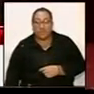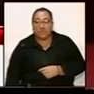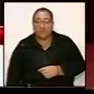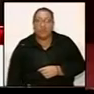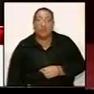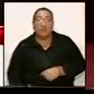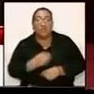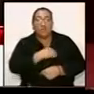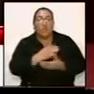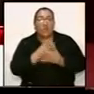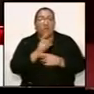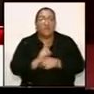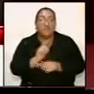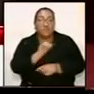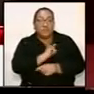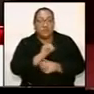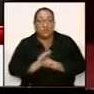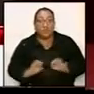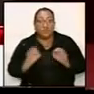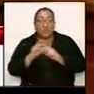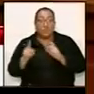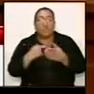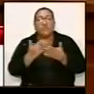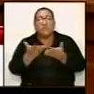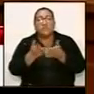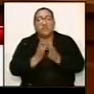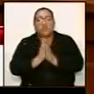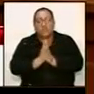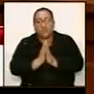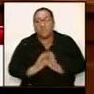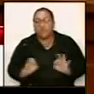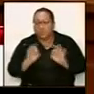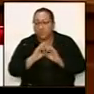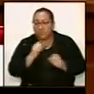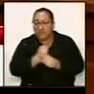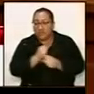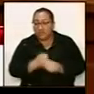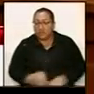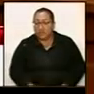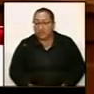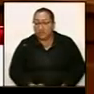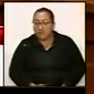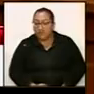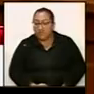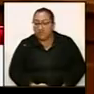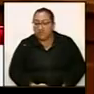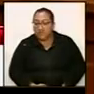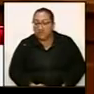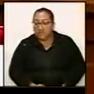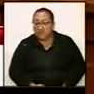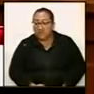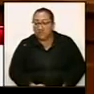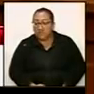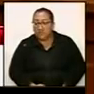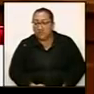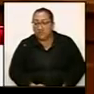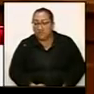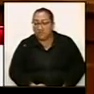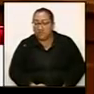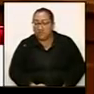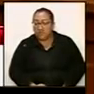Ministerio de Educación es el ente rector, les pido mayor transparencia en sus acciones y políticas. Desde julio del año